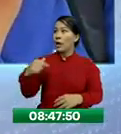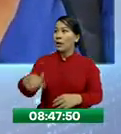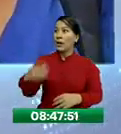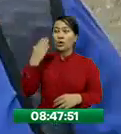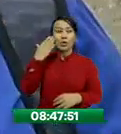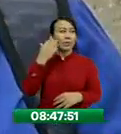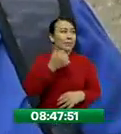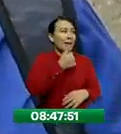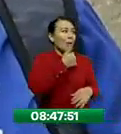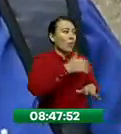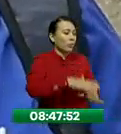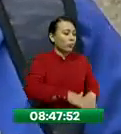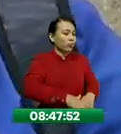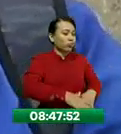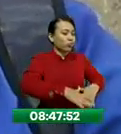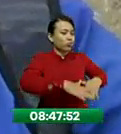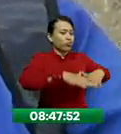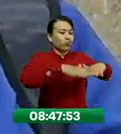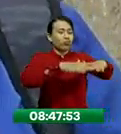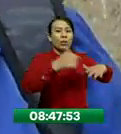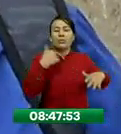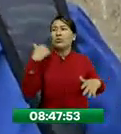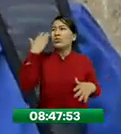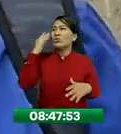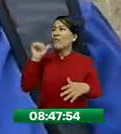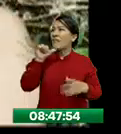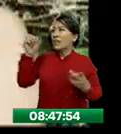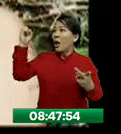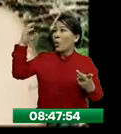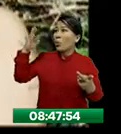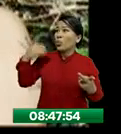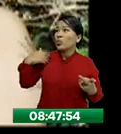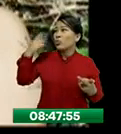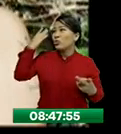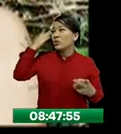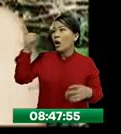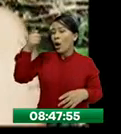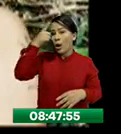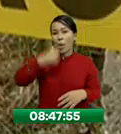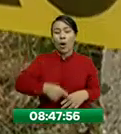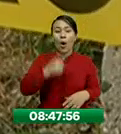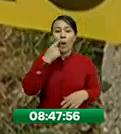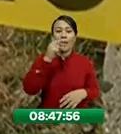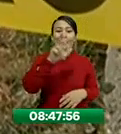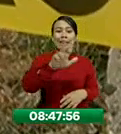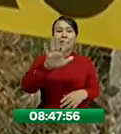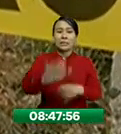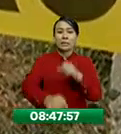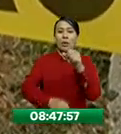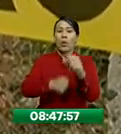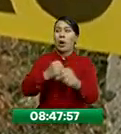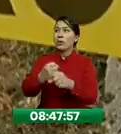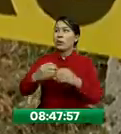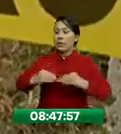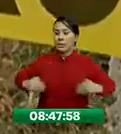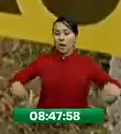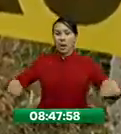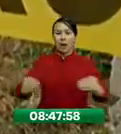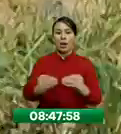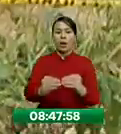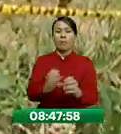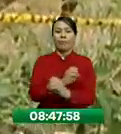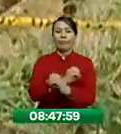más, como se los conoce por aquí, porque esto... no tiene alumbrado público. El hombre de 35 años estaba en un solar baldío, pero